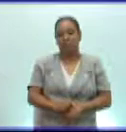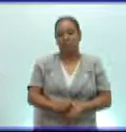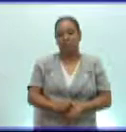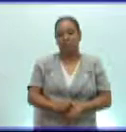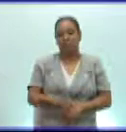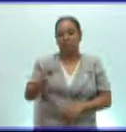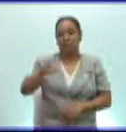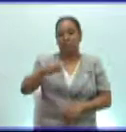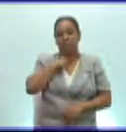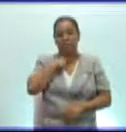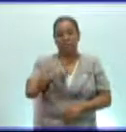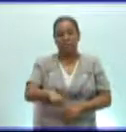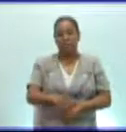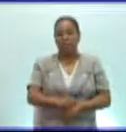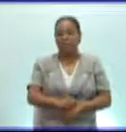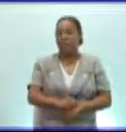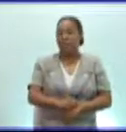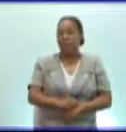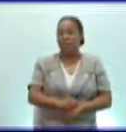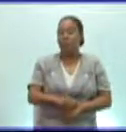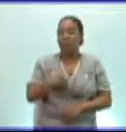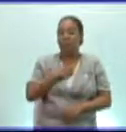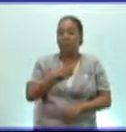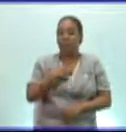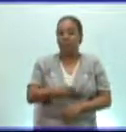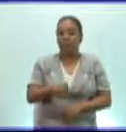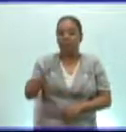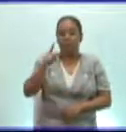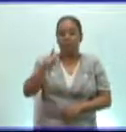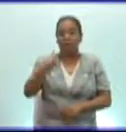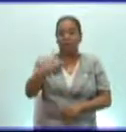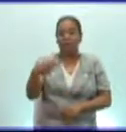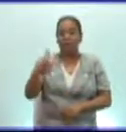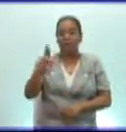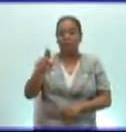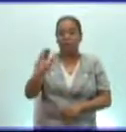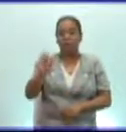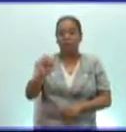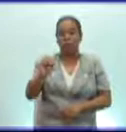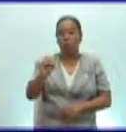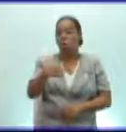que en este caso pues tenemos ahí esta nueva constante